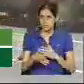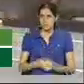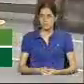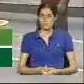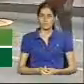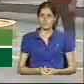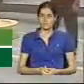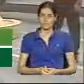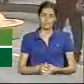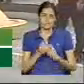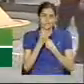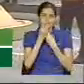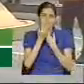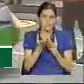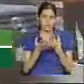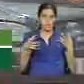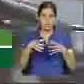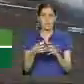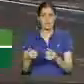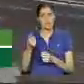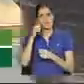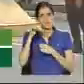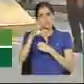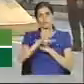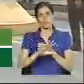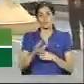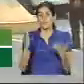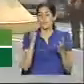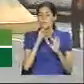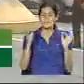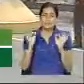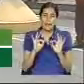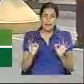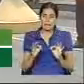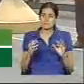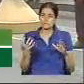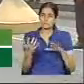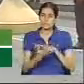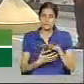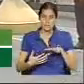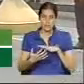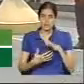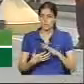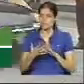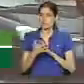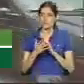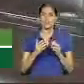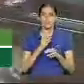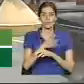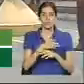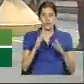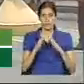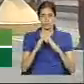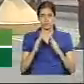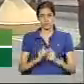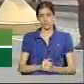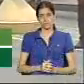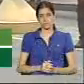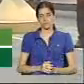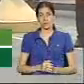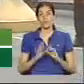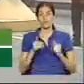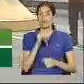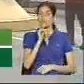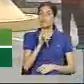sido expresado por los cuerpos de seguridad para que no haya ninguna novedad en el regreso a sus casas. Bien, esta es